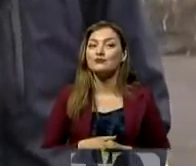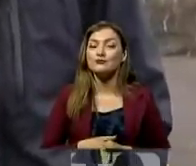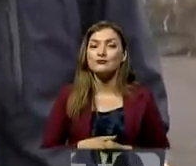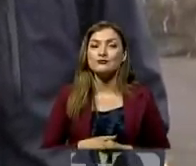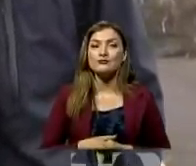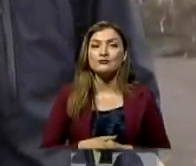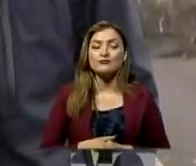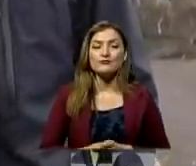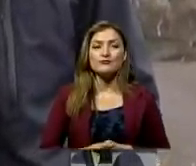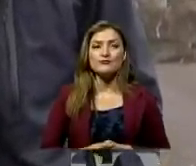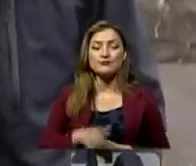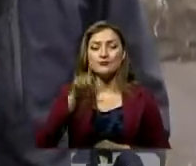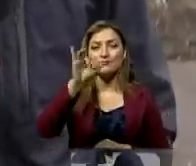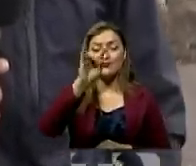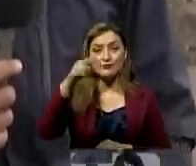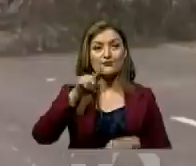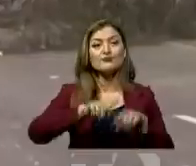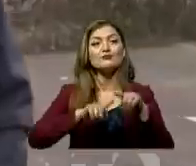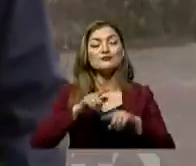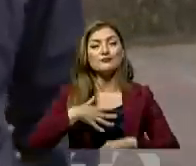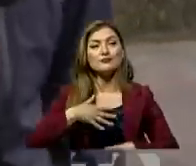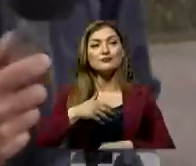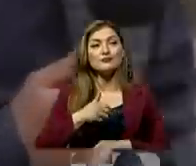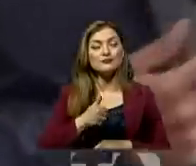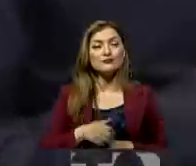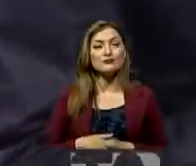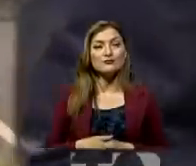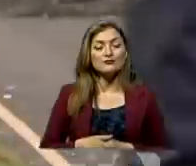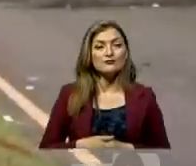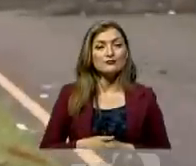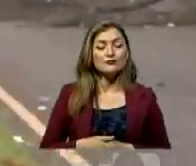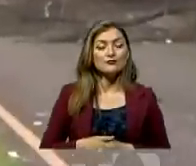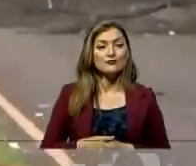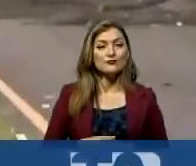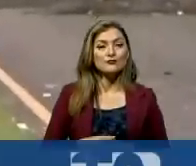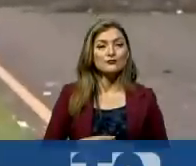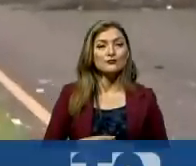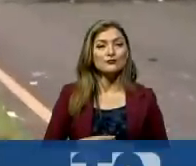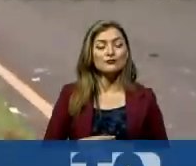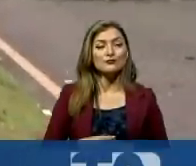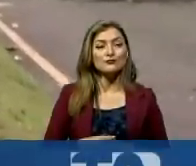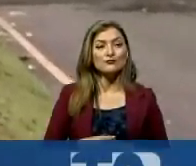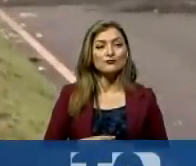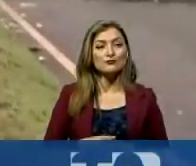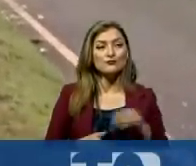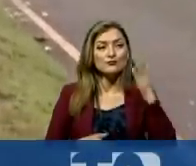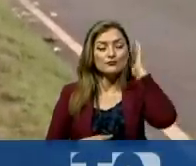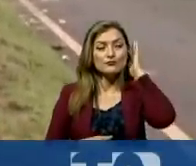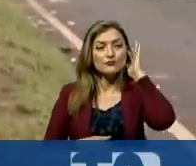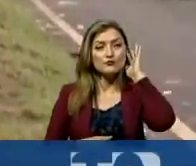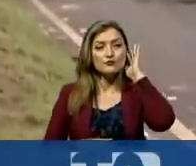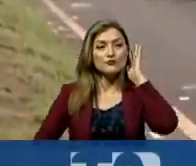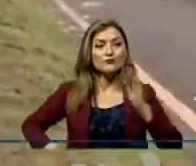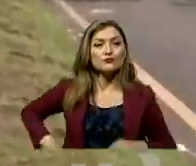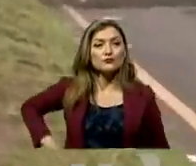mis amigos que tal buenos días pues es la única vía acá en el norte de la capital que si continúa cerrada desde ayer desde